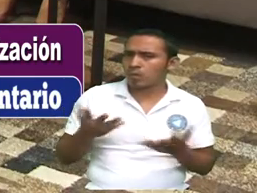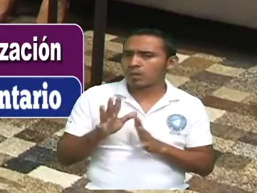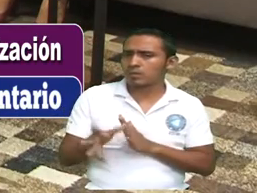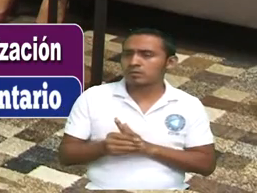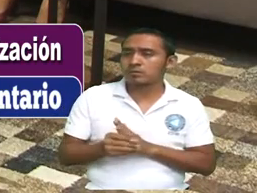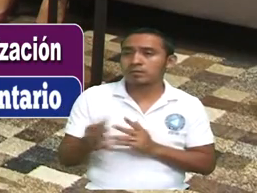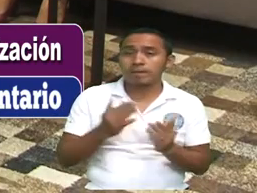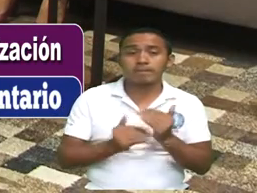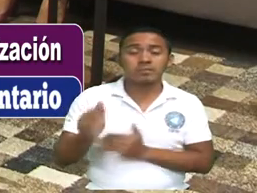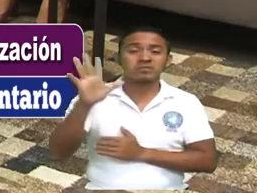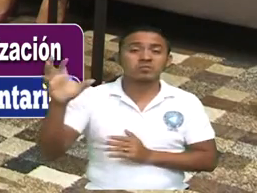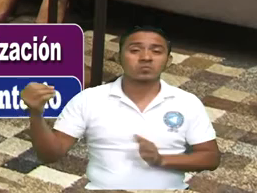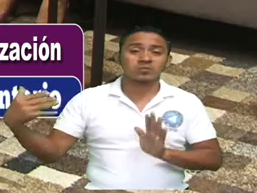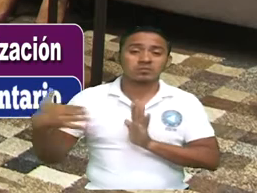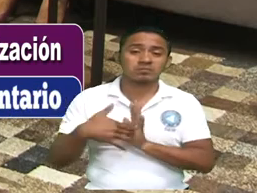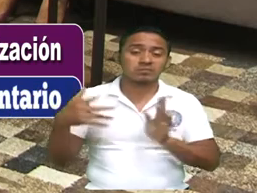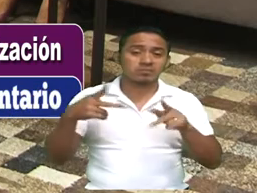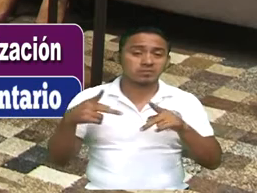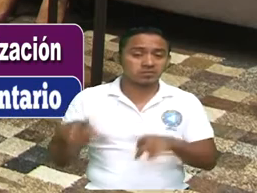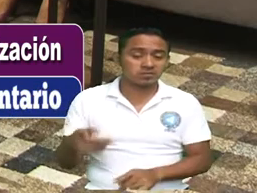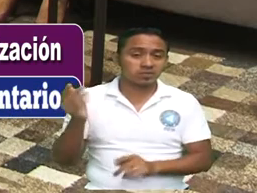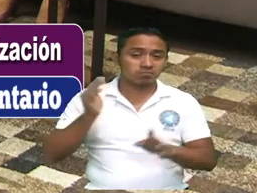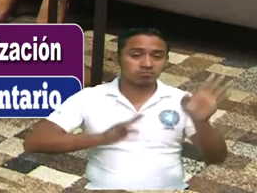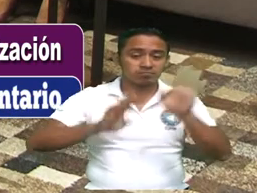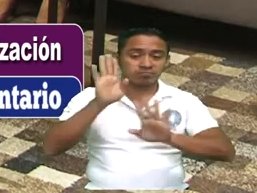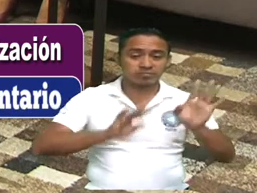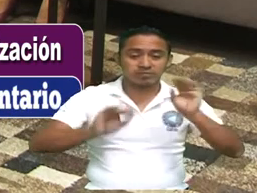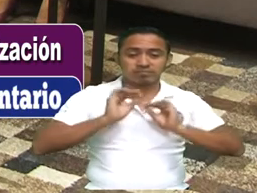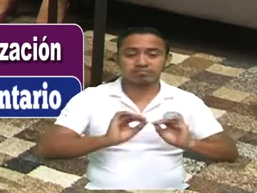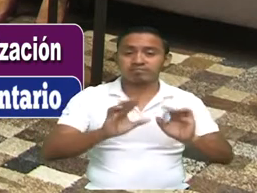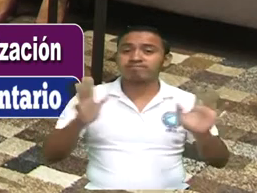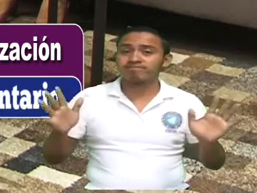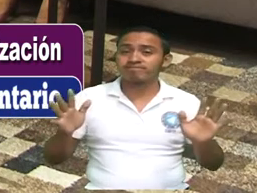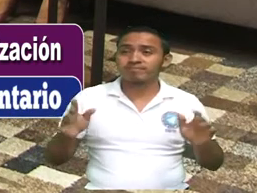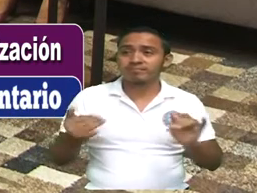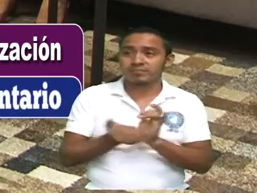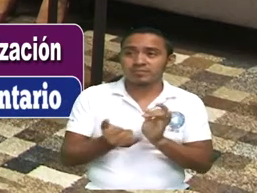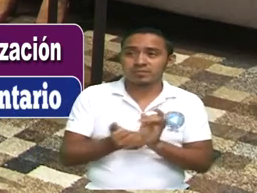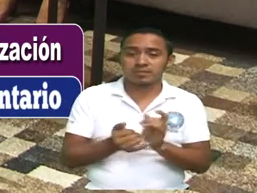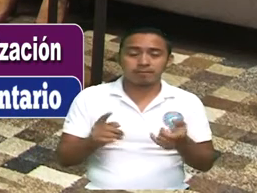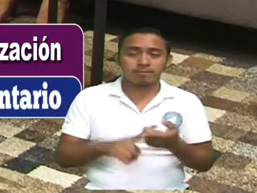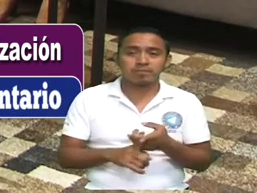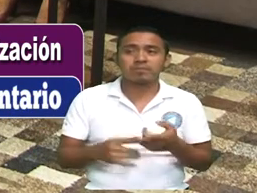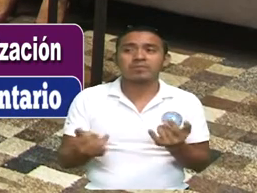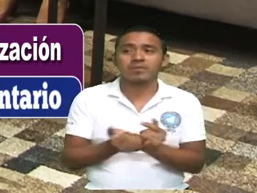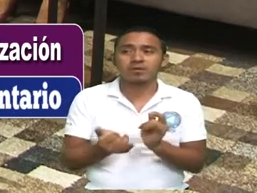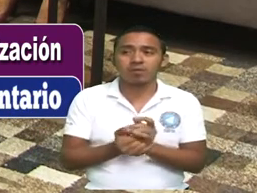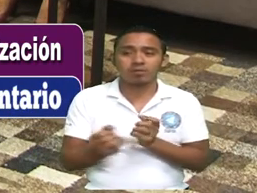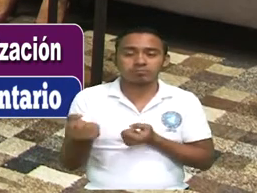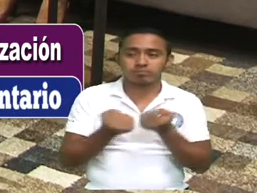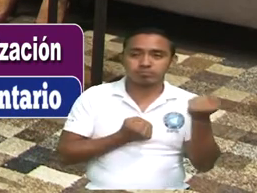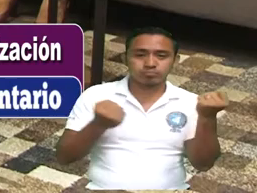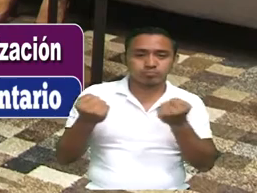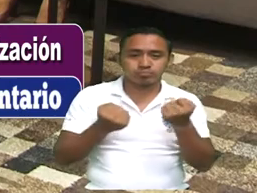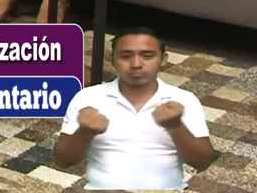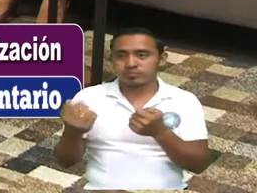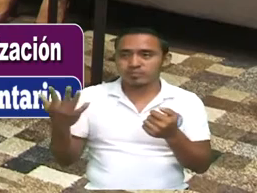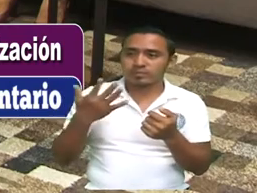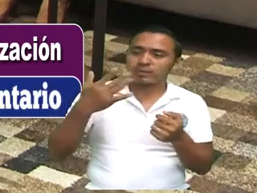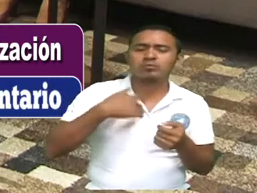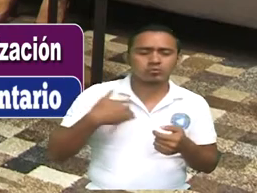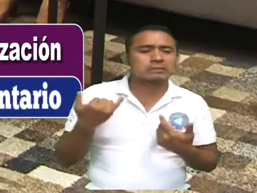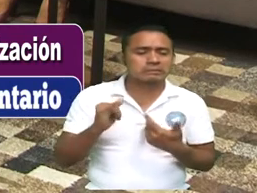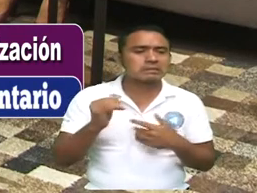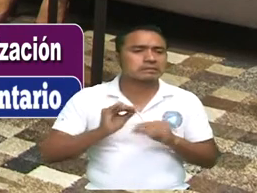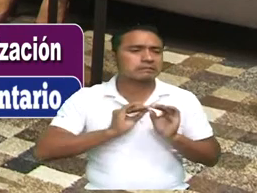50.000 alfabetizadores y ahí también tenemos que tomar en cuenta hasta los conductores, ¿no?, que participaron